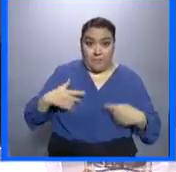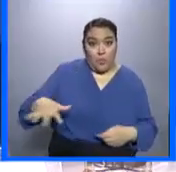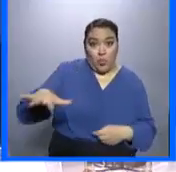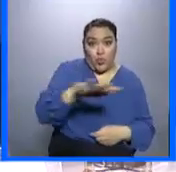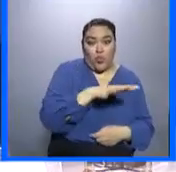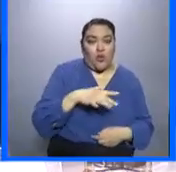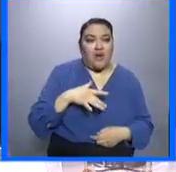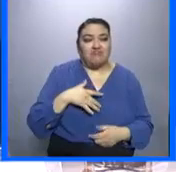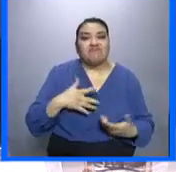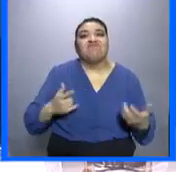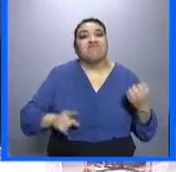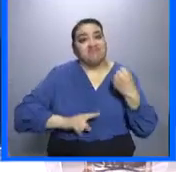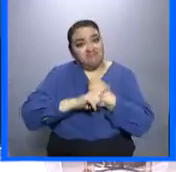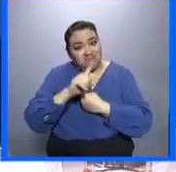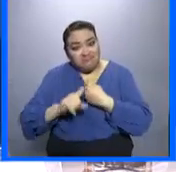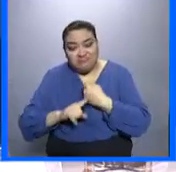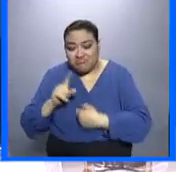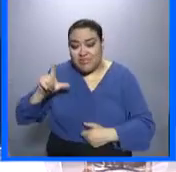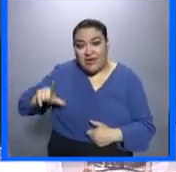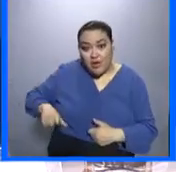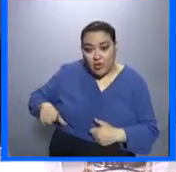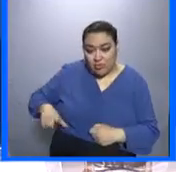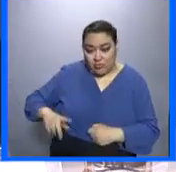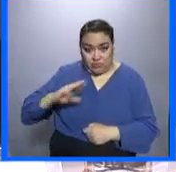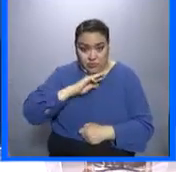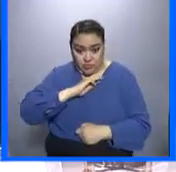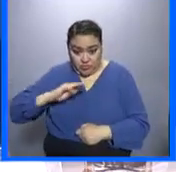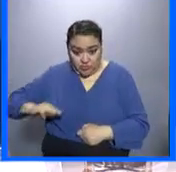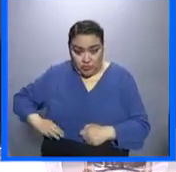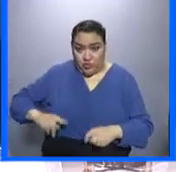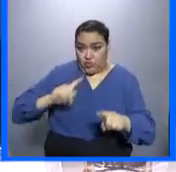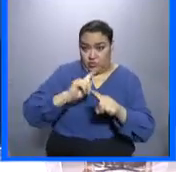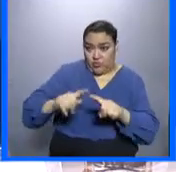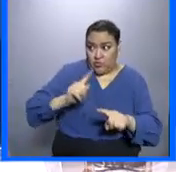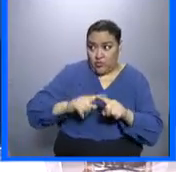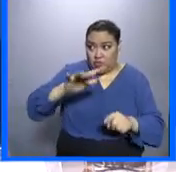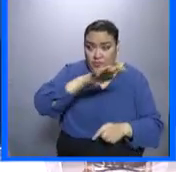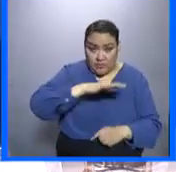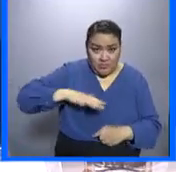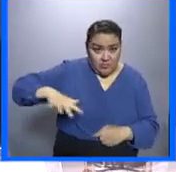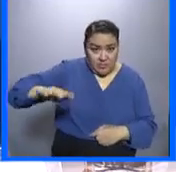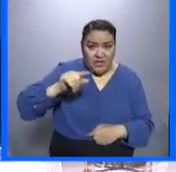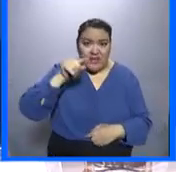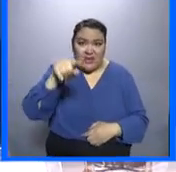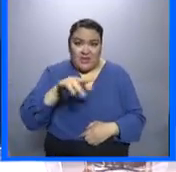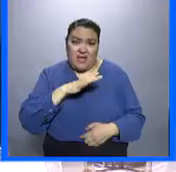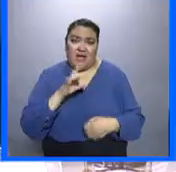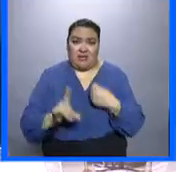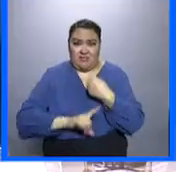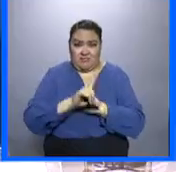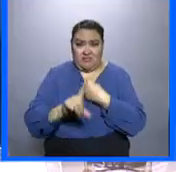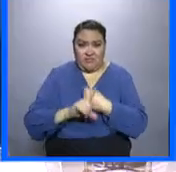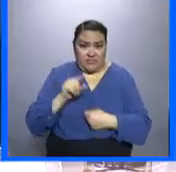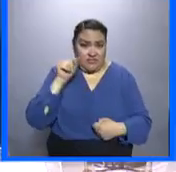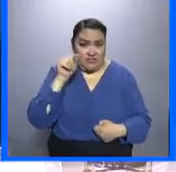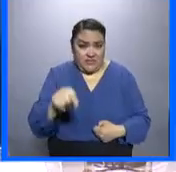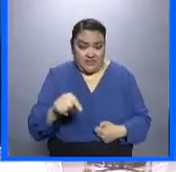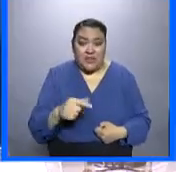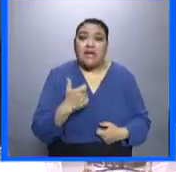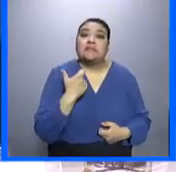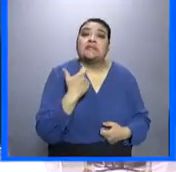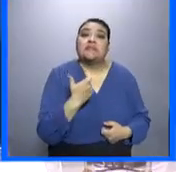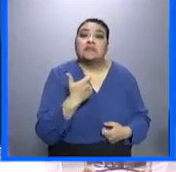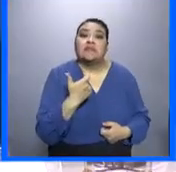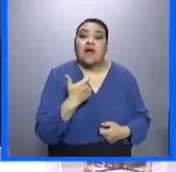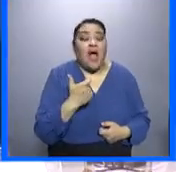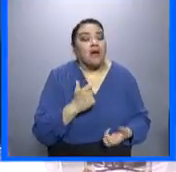la situación, los gobiernos municipales, etcétera, tienen que enfrentar esta situación y el capital, pues muy